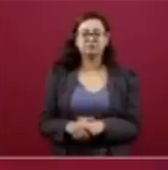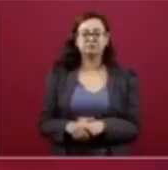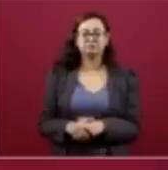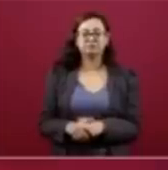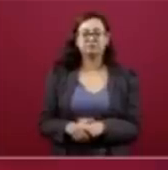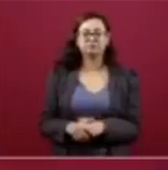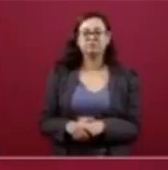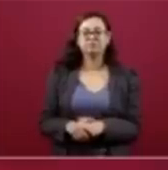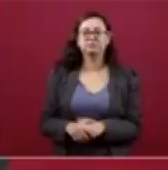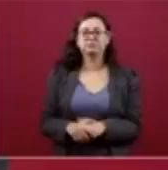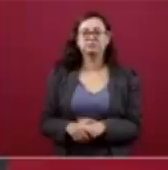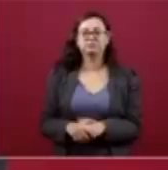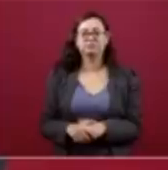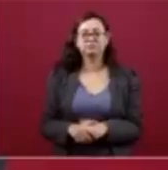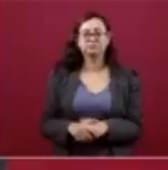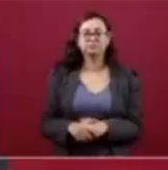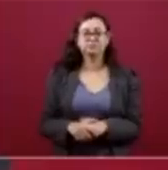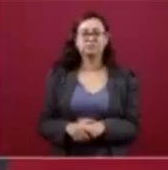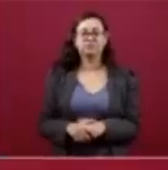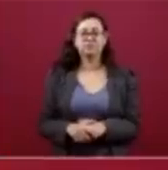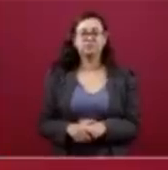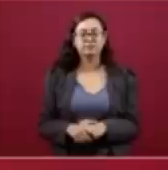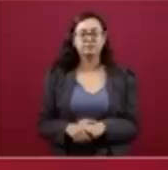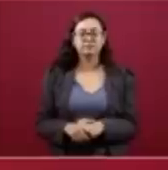no se había